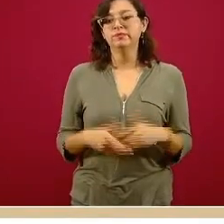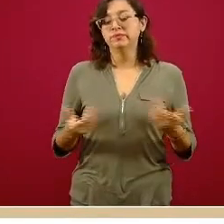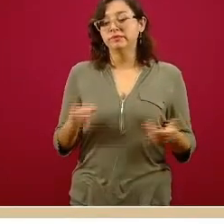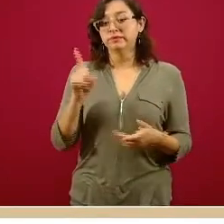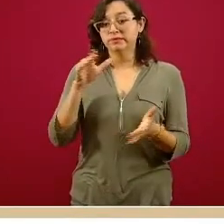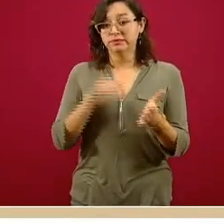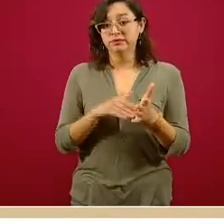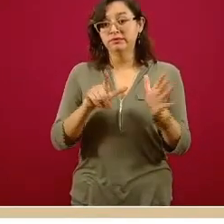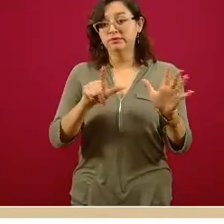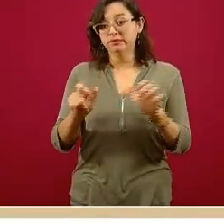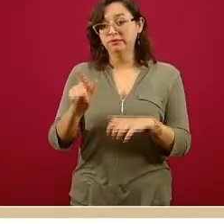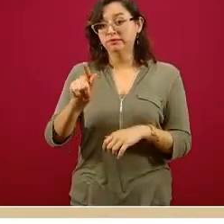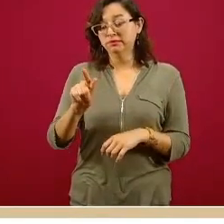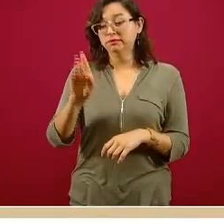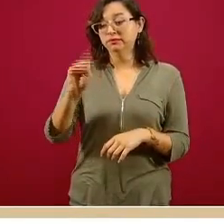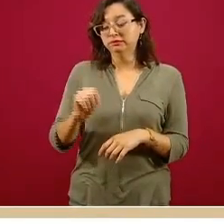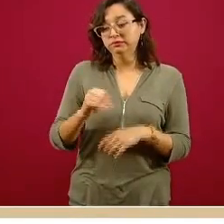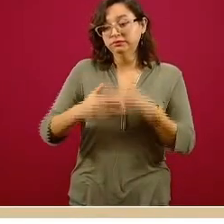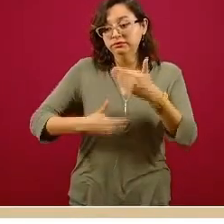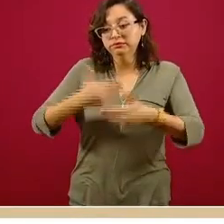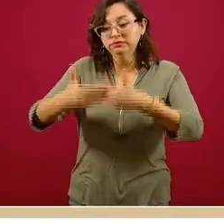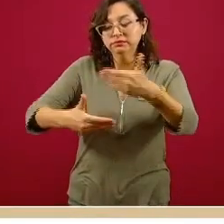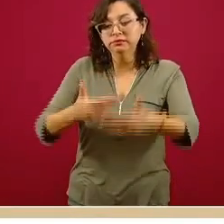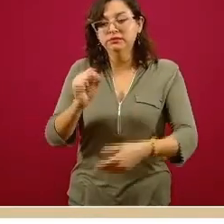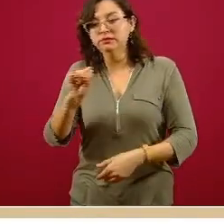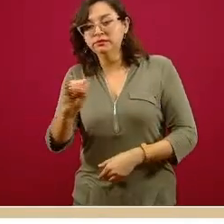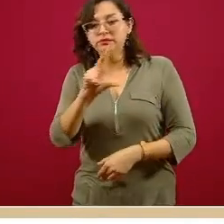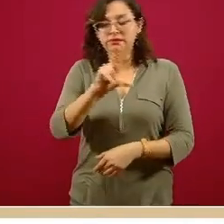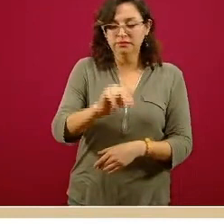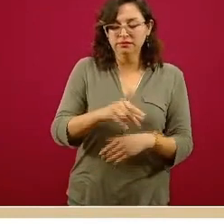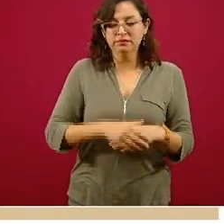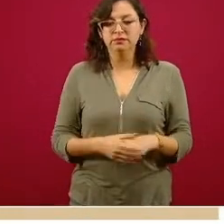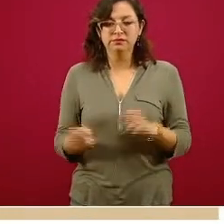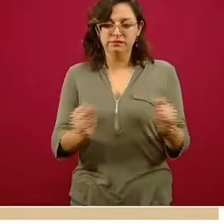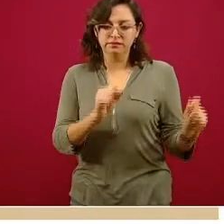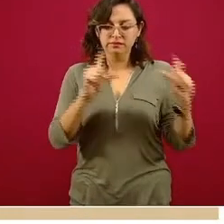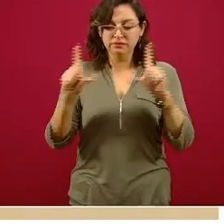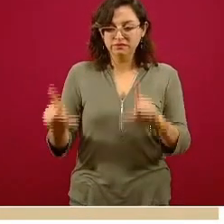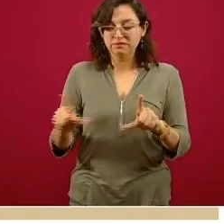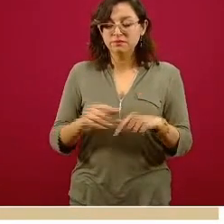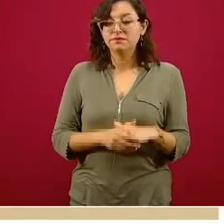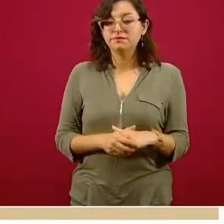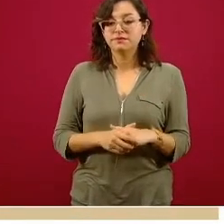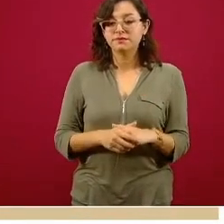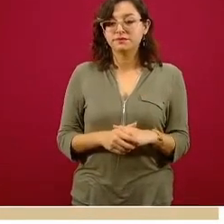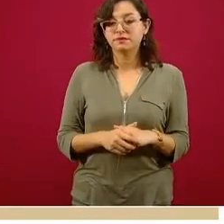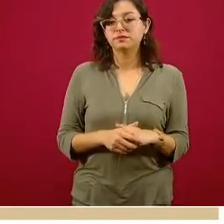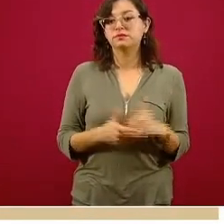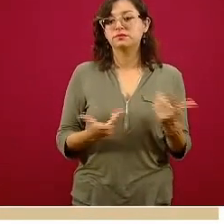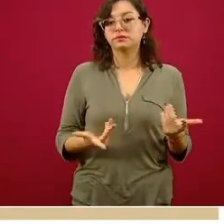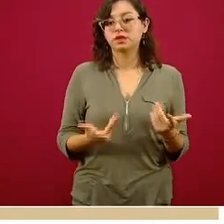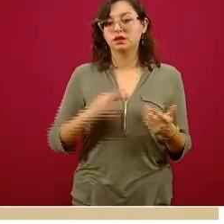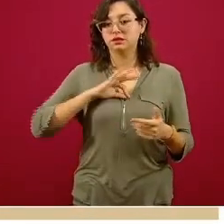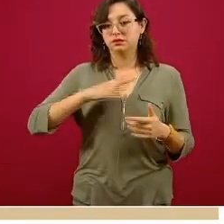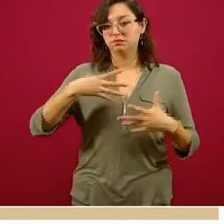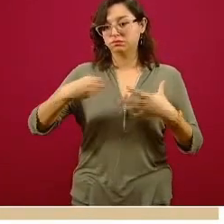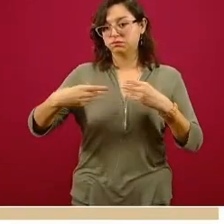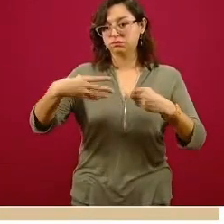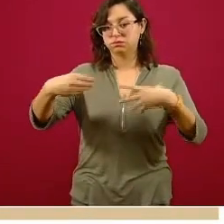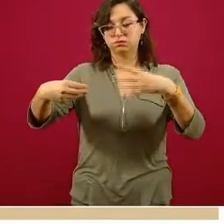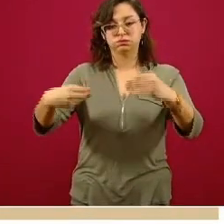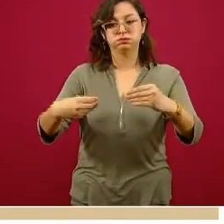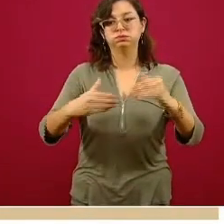se vayan confirmando. Veamos la siguiente diapositiva, que es la curva epidémica. Continúa su